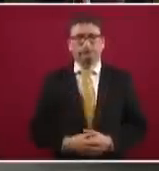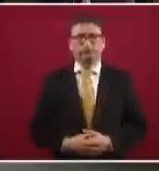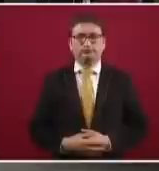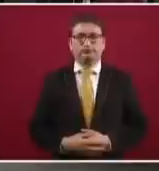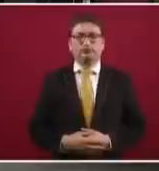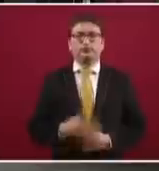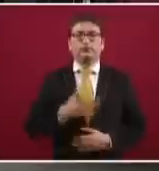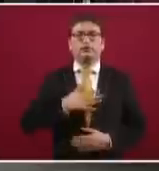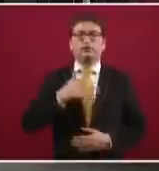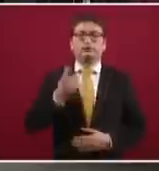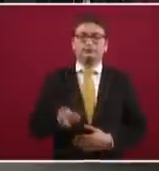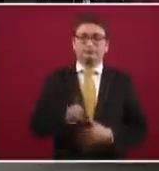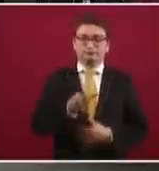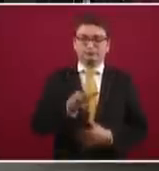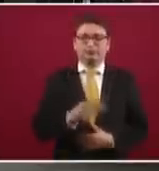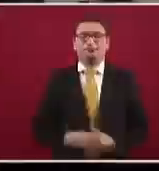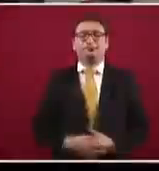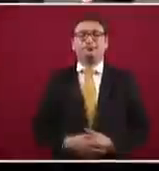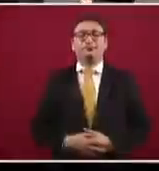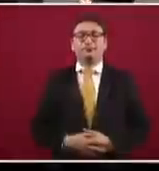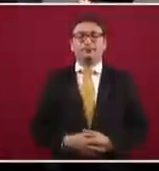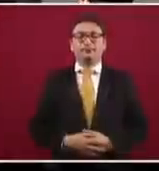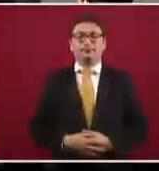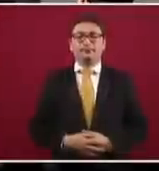mi pregunta es esta.